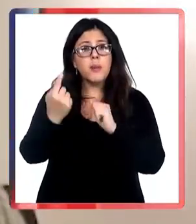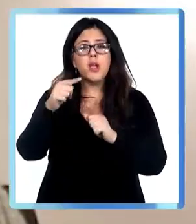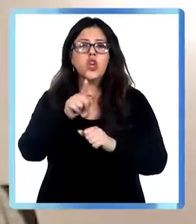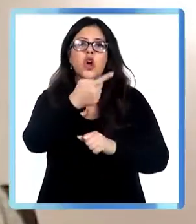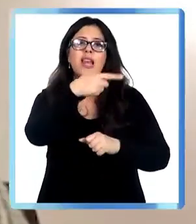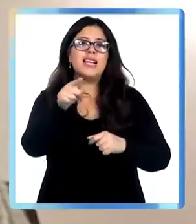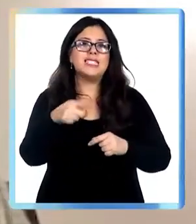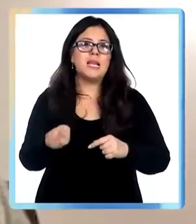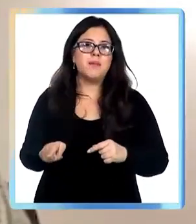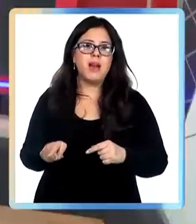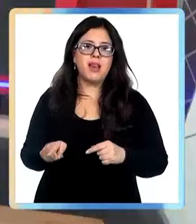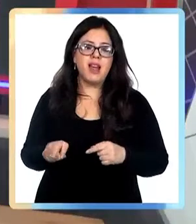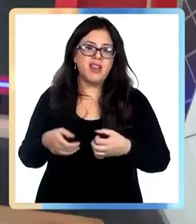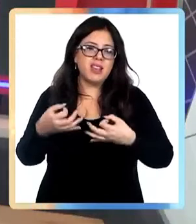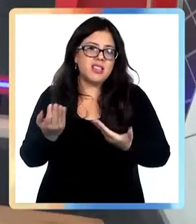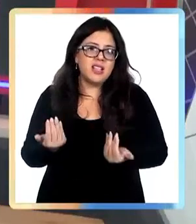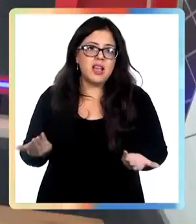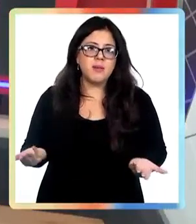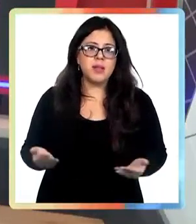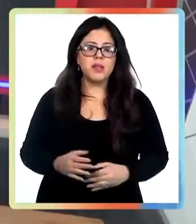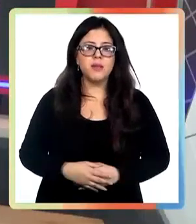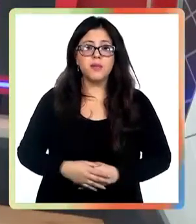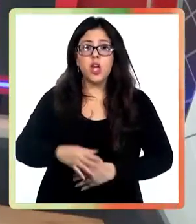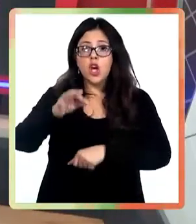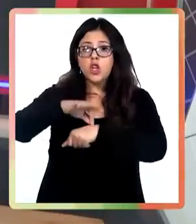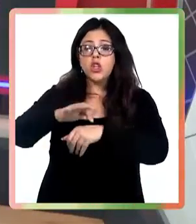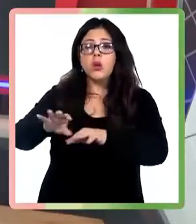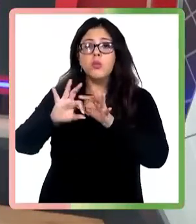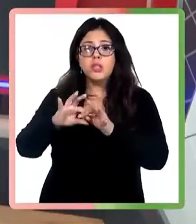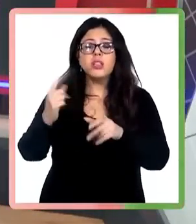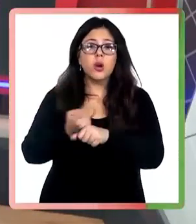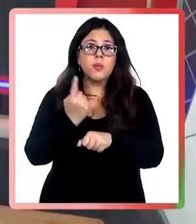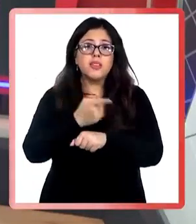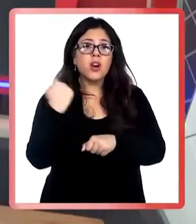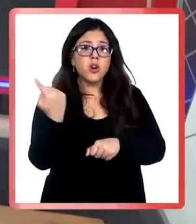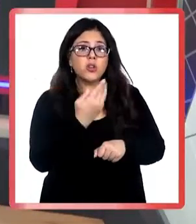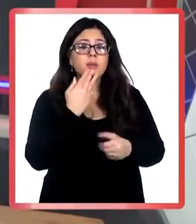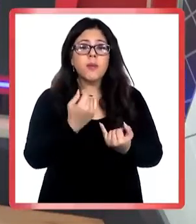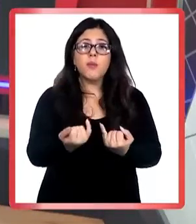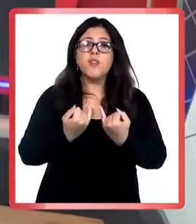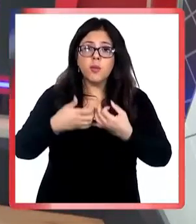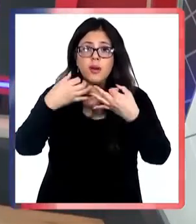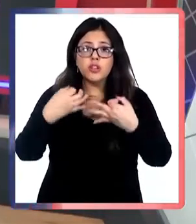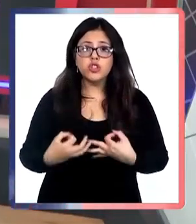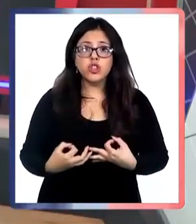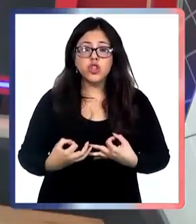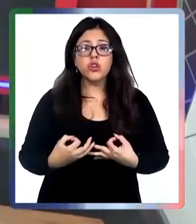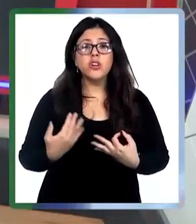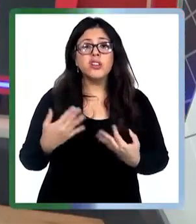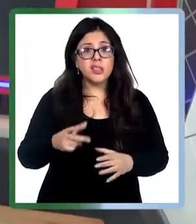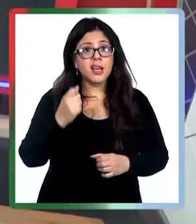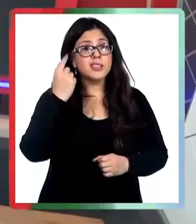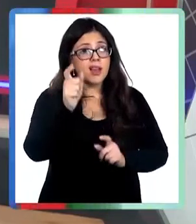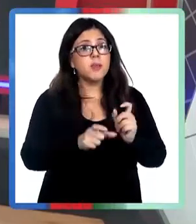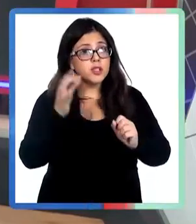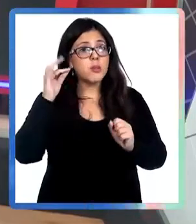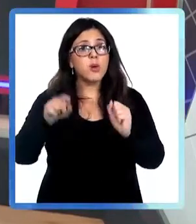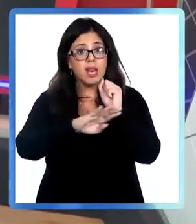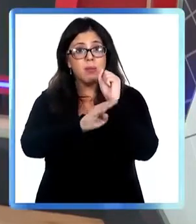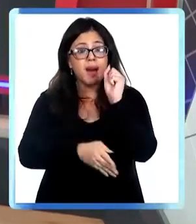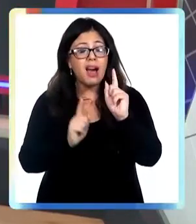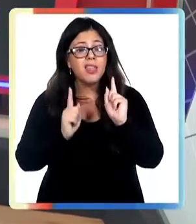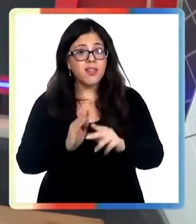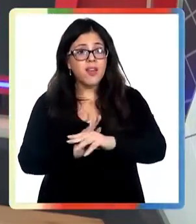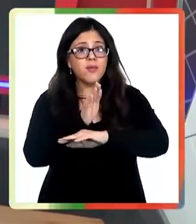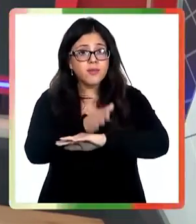la semana de gestación. Doctora, muchísimas gracias por conversar con nosotros, gracias por la información. Ya saben, las embarazadas